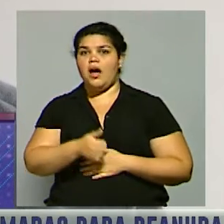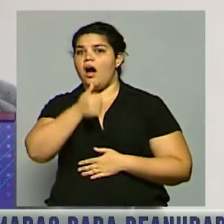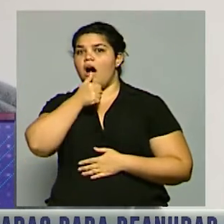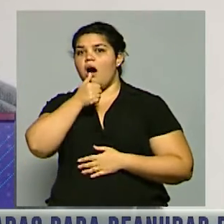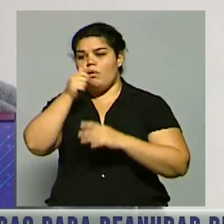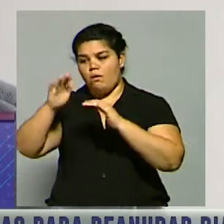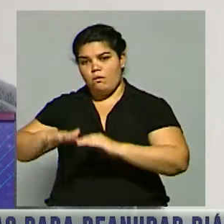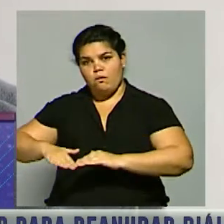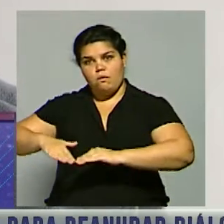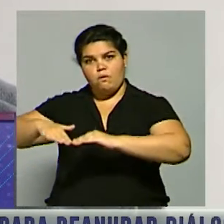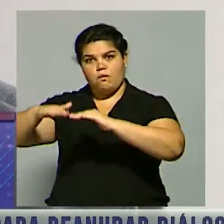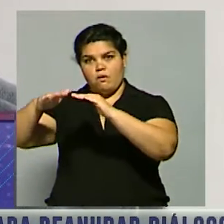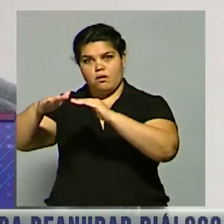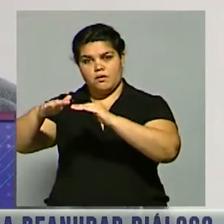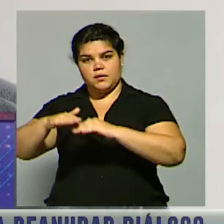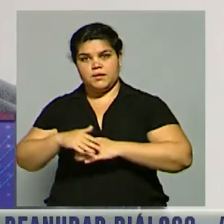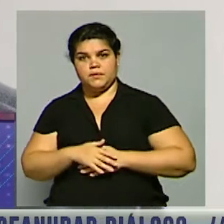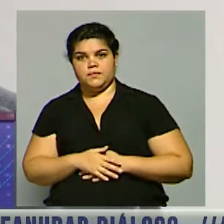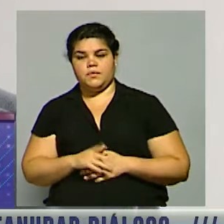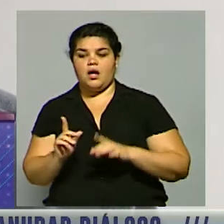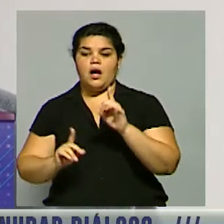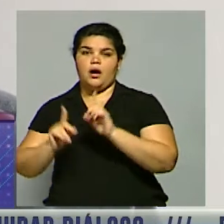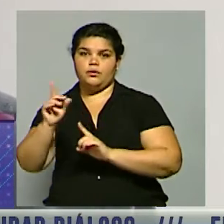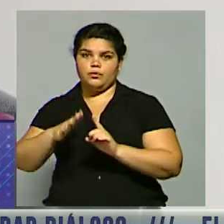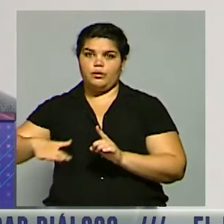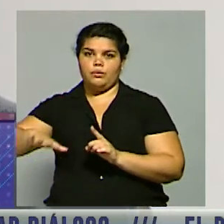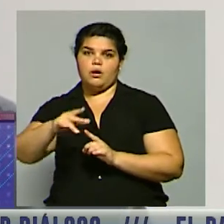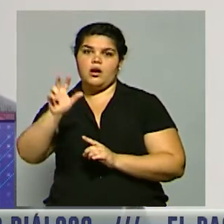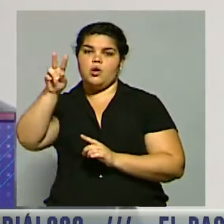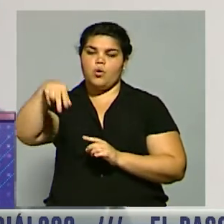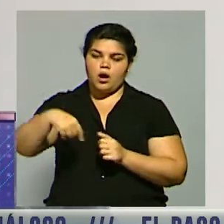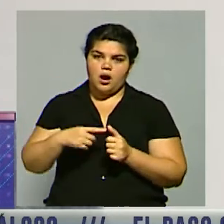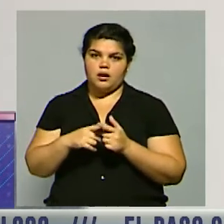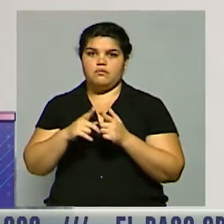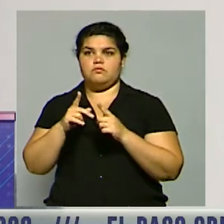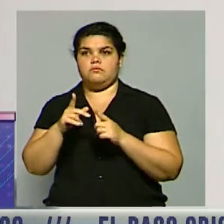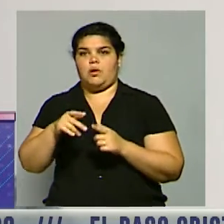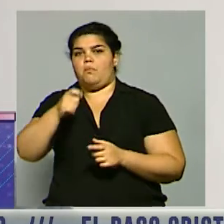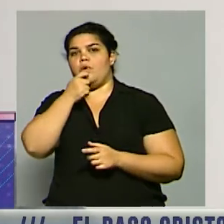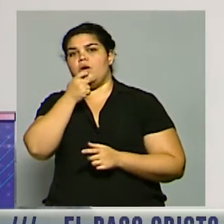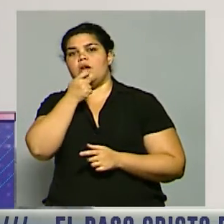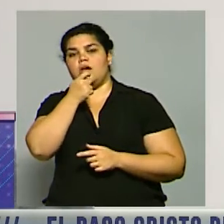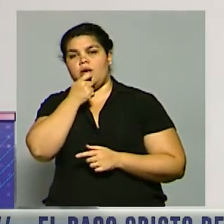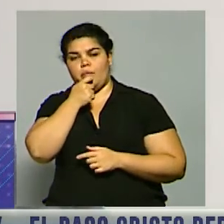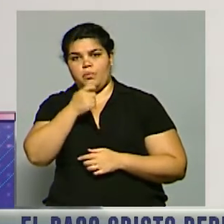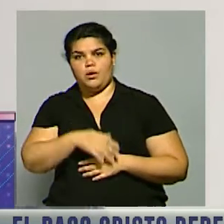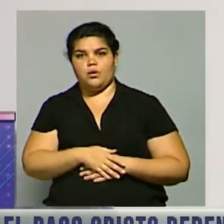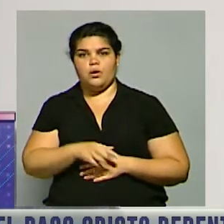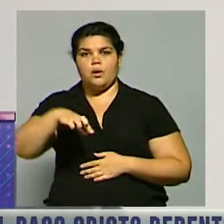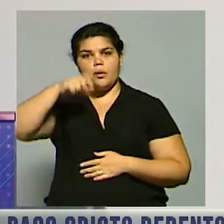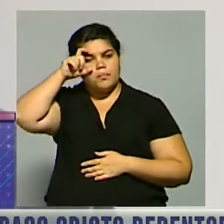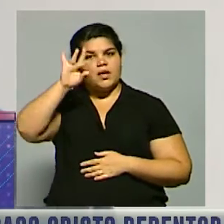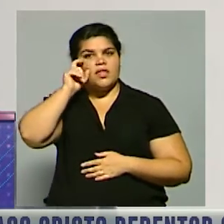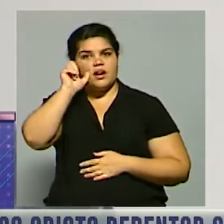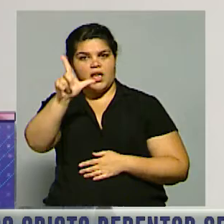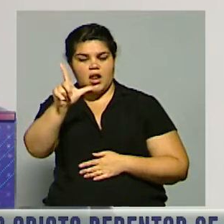agua en algunos lugares de Luján, como es la parte de Pedriel, el